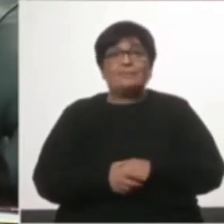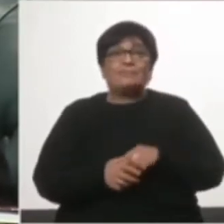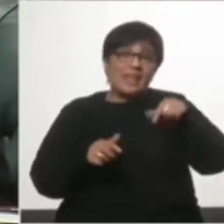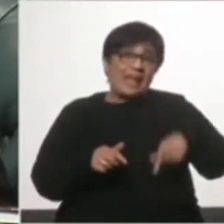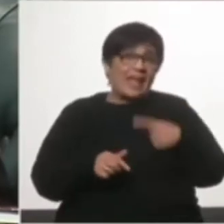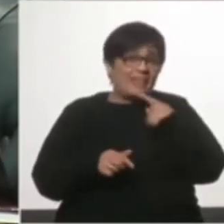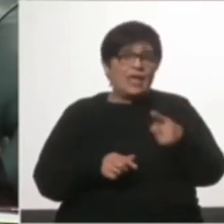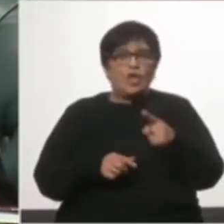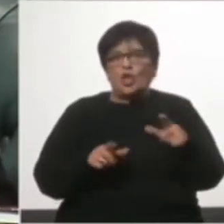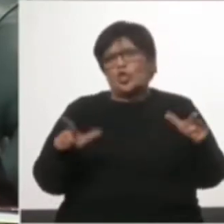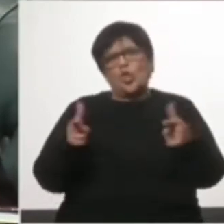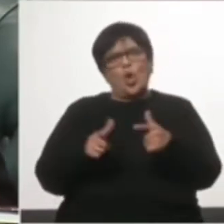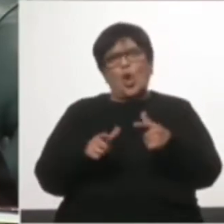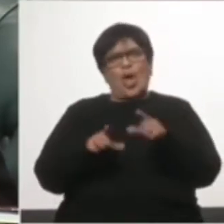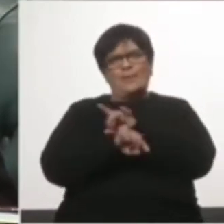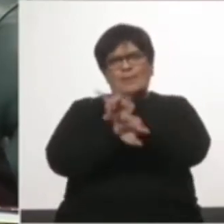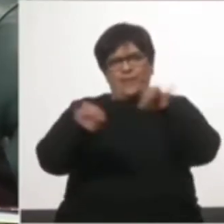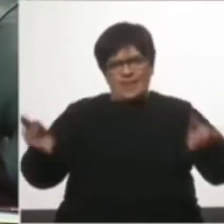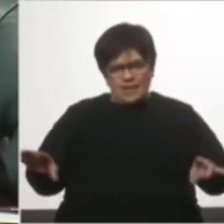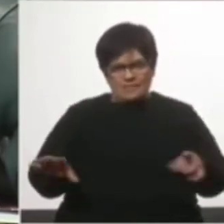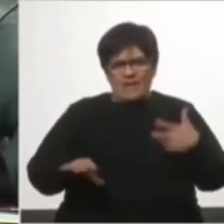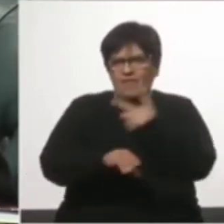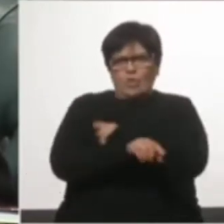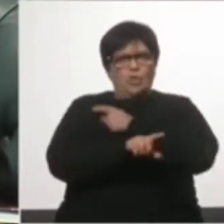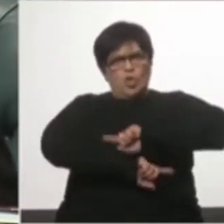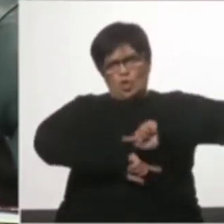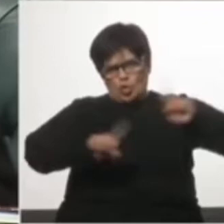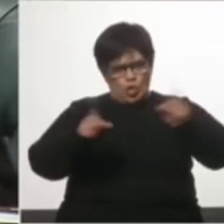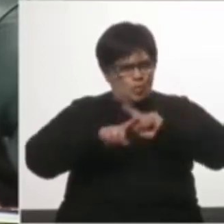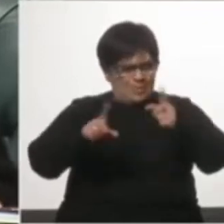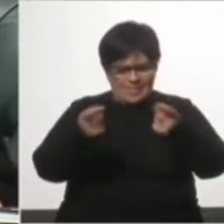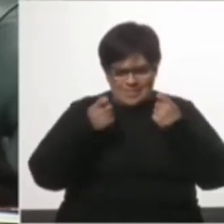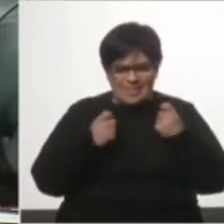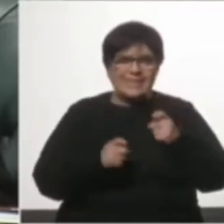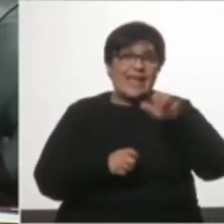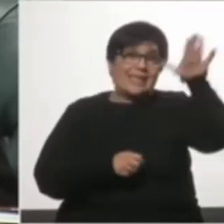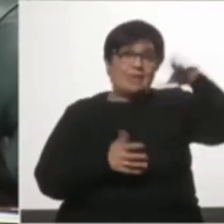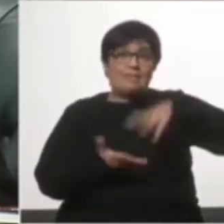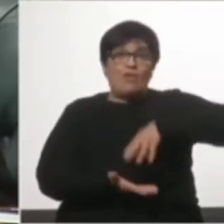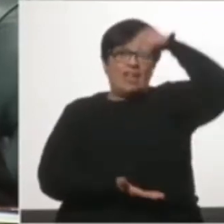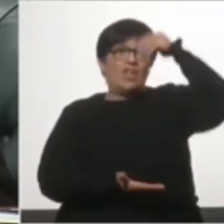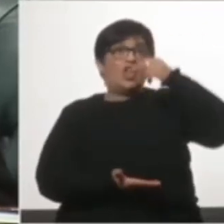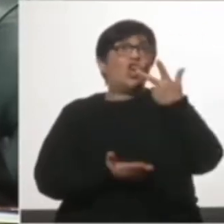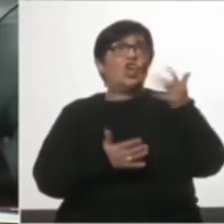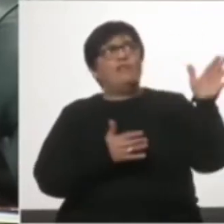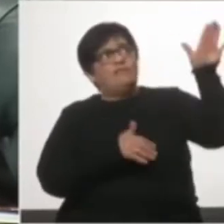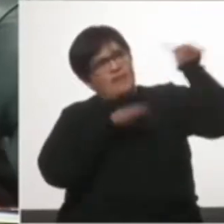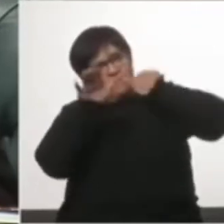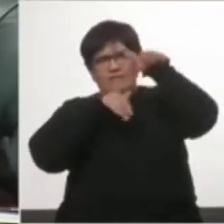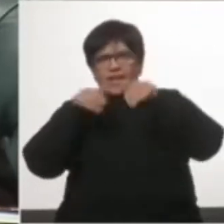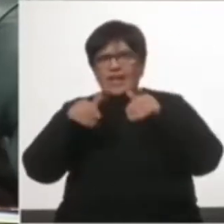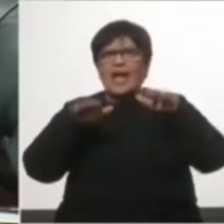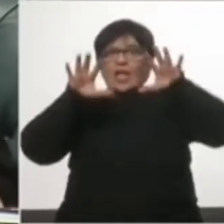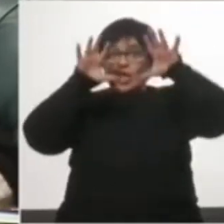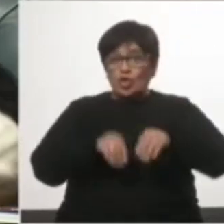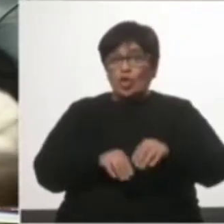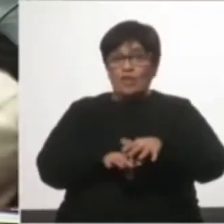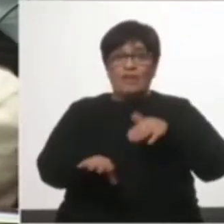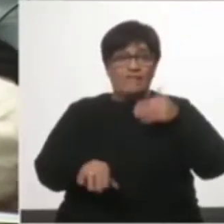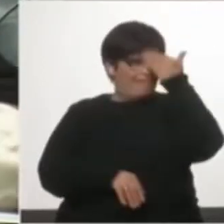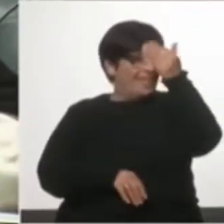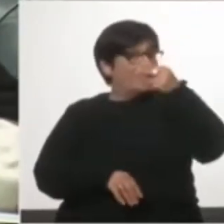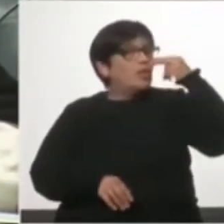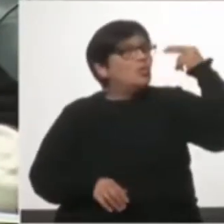la pandemia, se negó las vacunas, se convocaba al obelisco cada 3 días a todo el mundo. Nunca el Frente